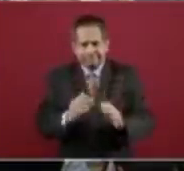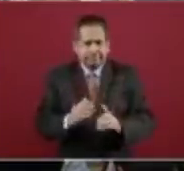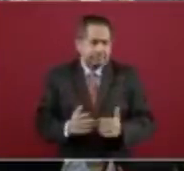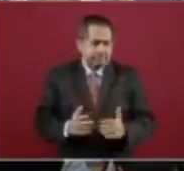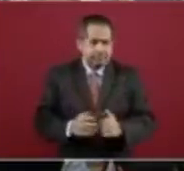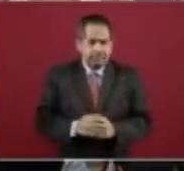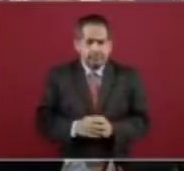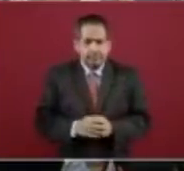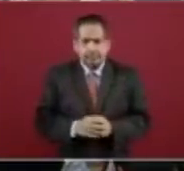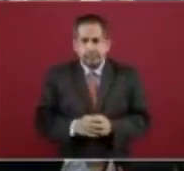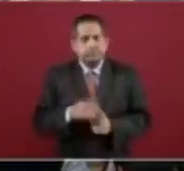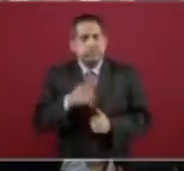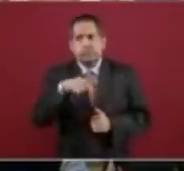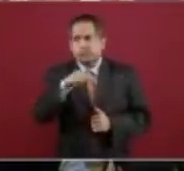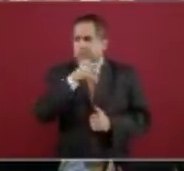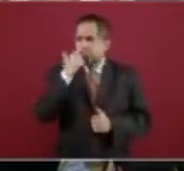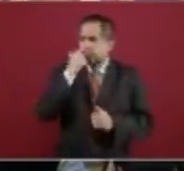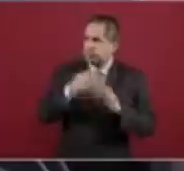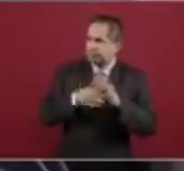Aunque quieran